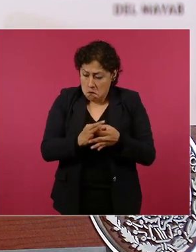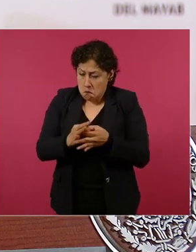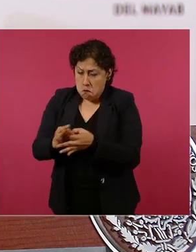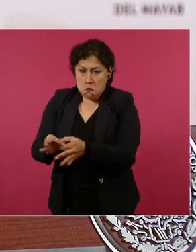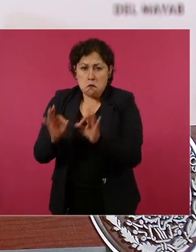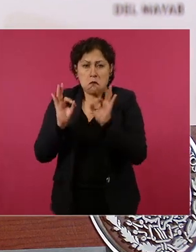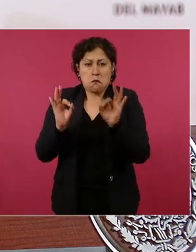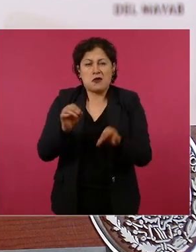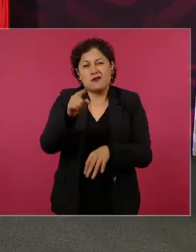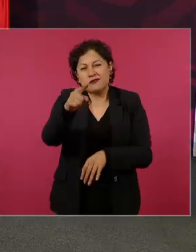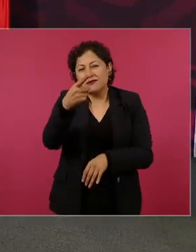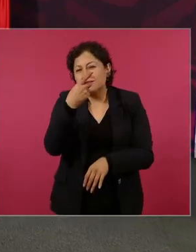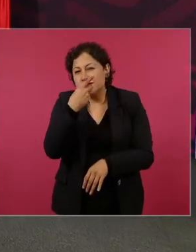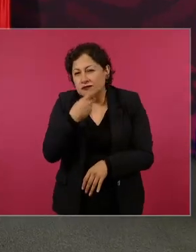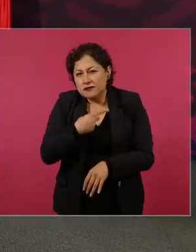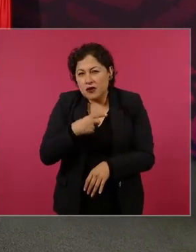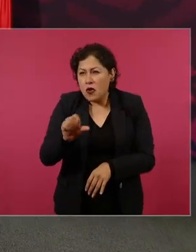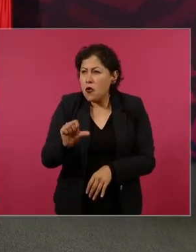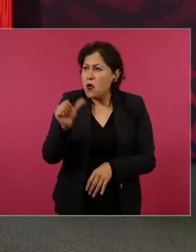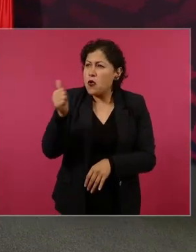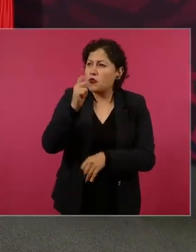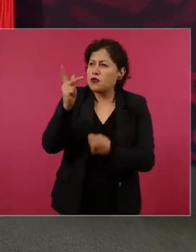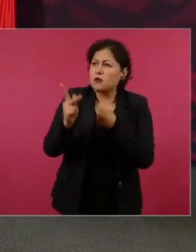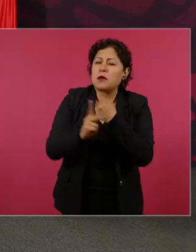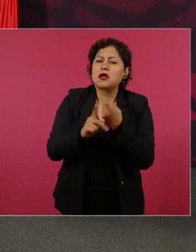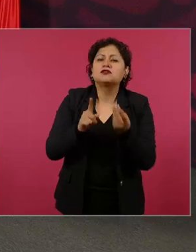La manera en que votaron